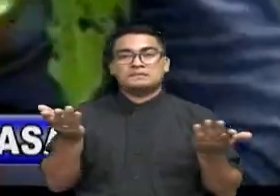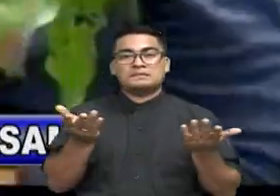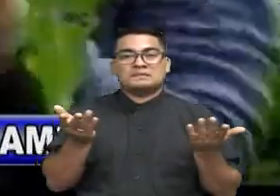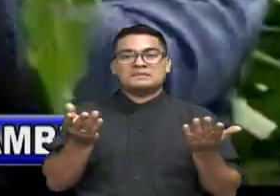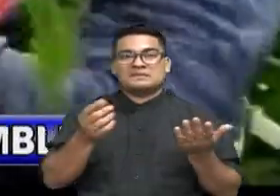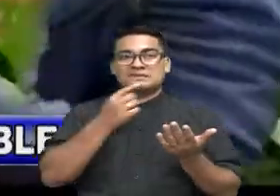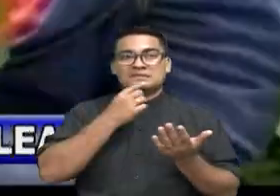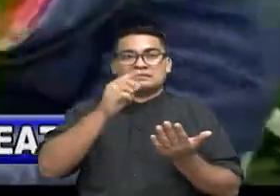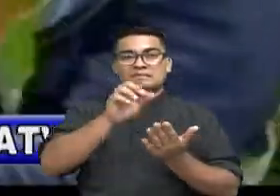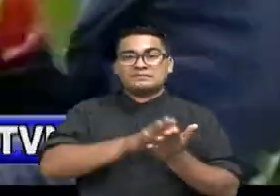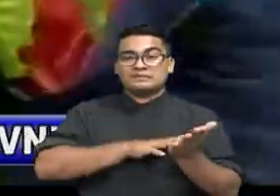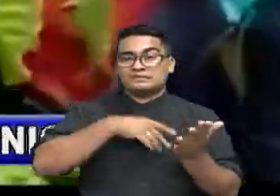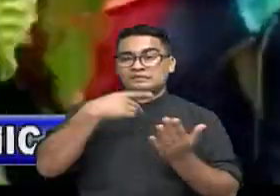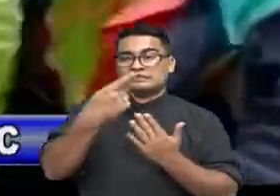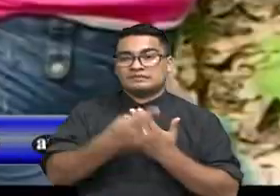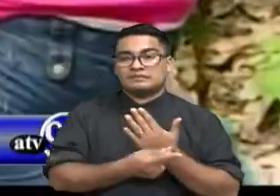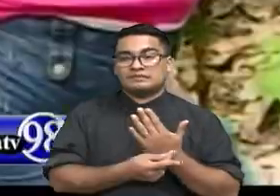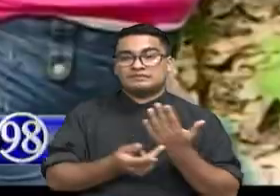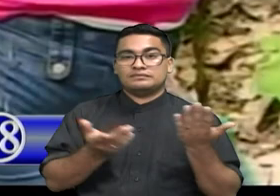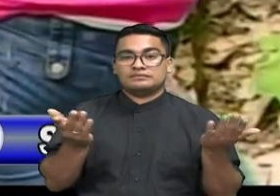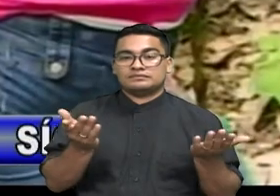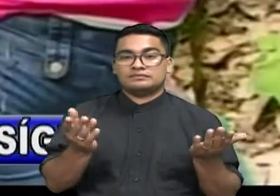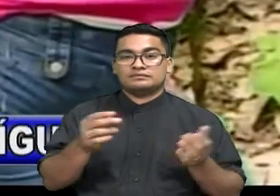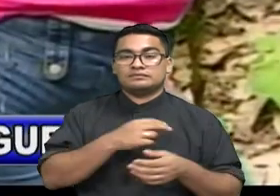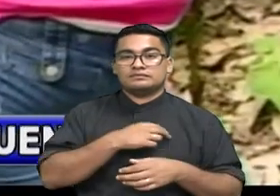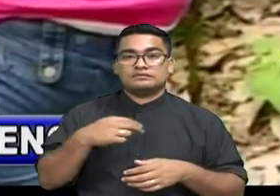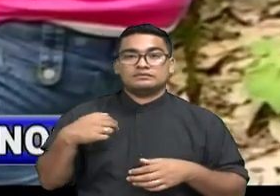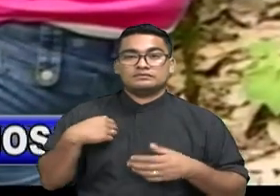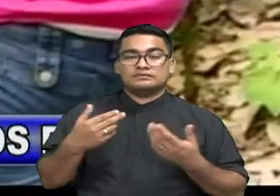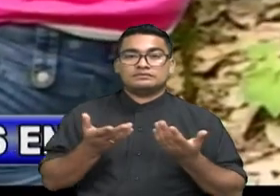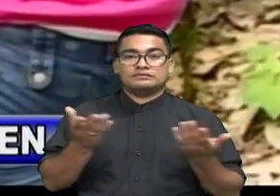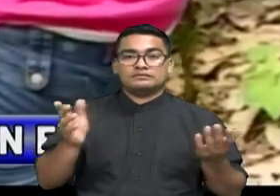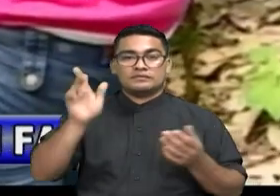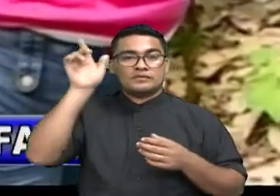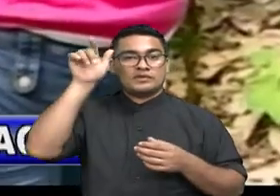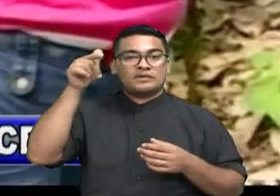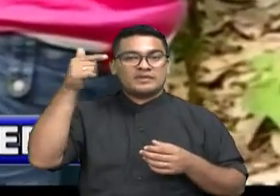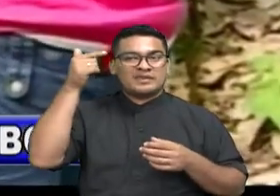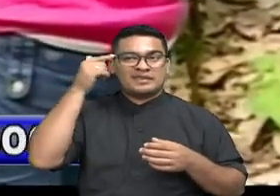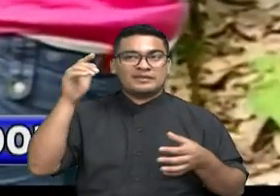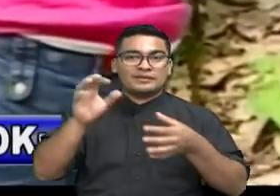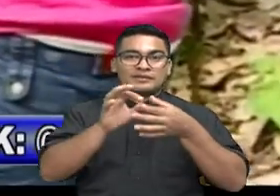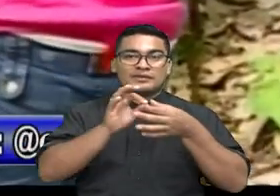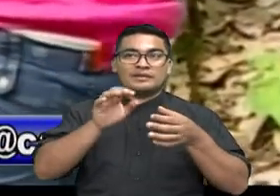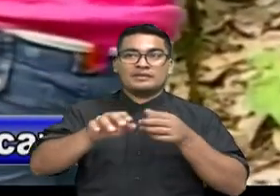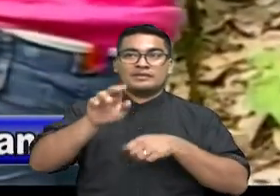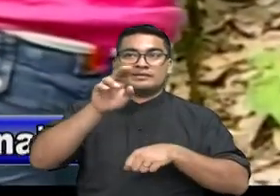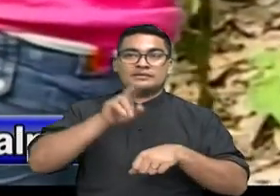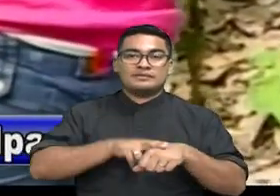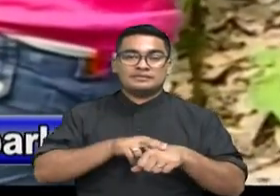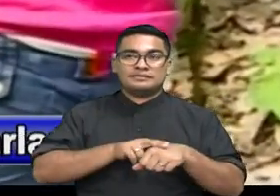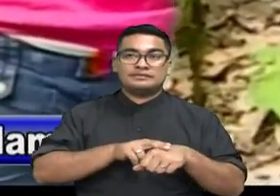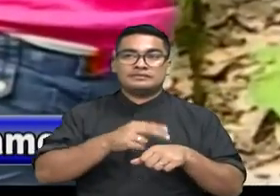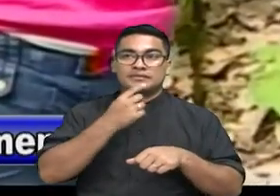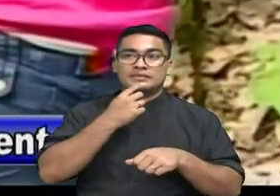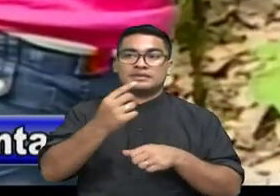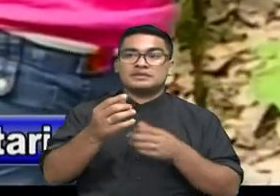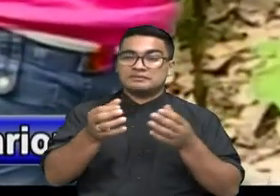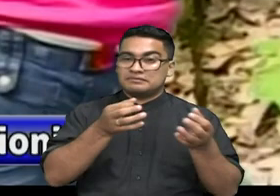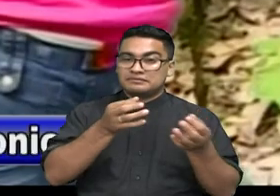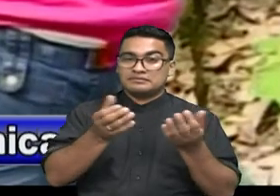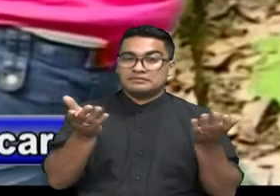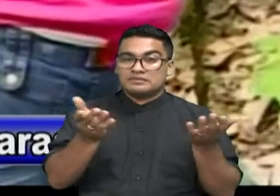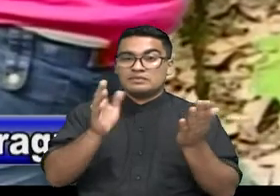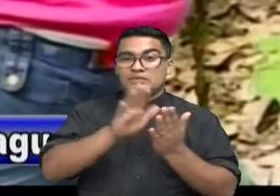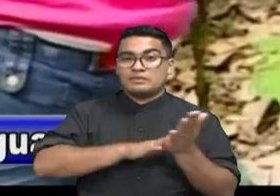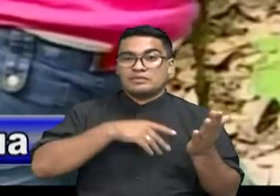los programas que se han desarrollado desde el Gobierno de Reconciliación y Unidad Nacional, referido específicamente al